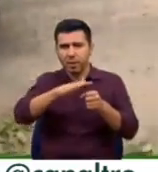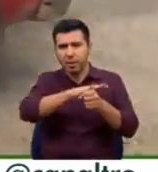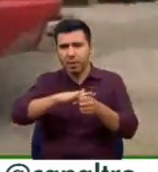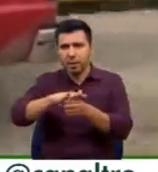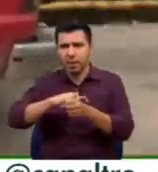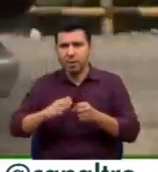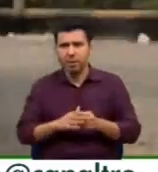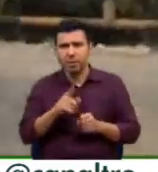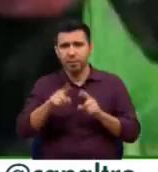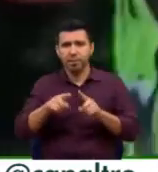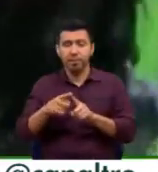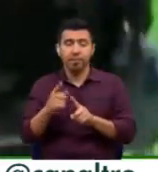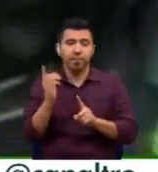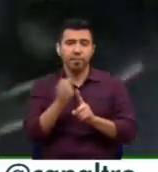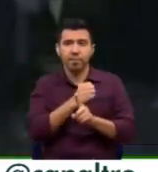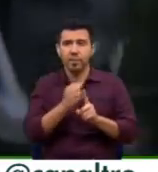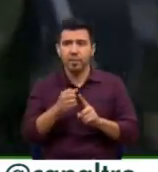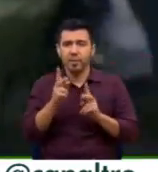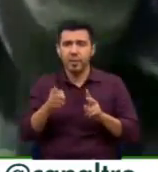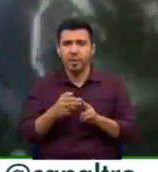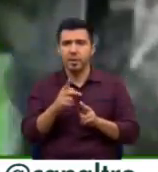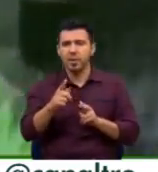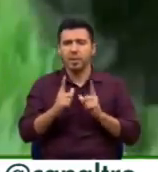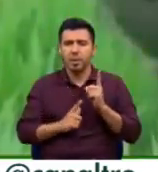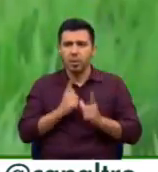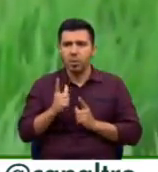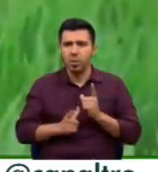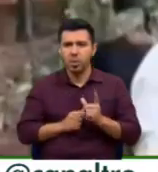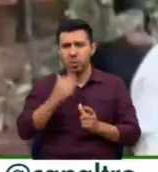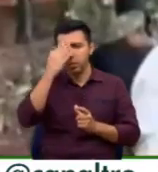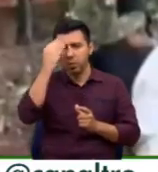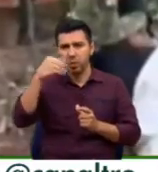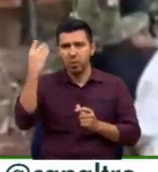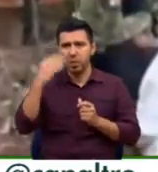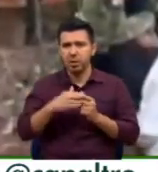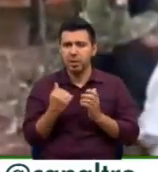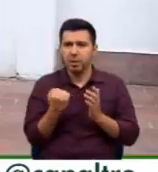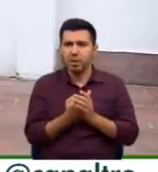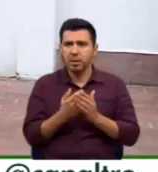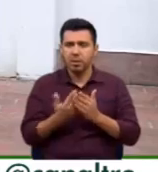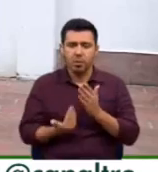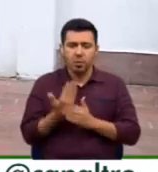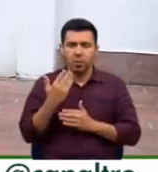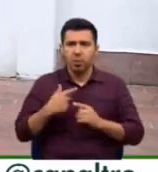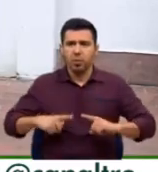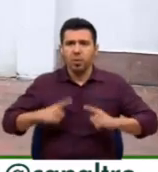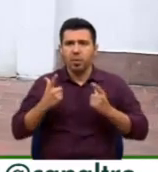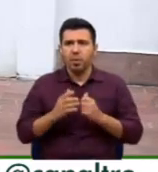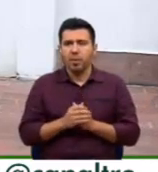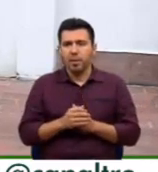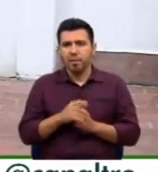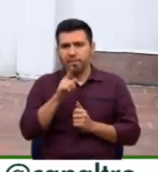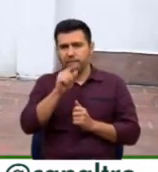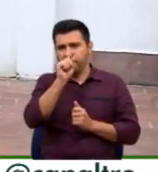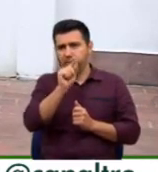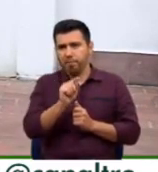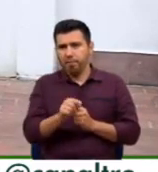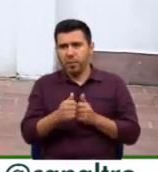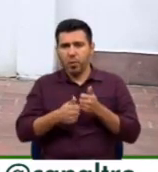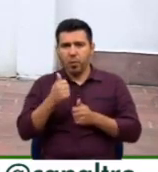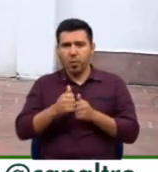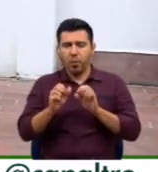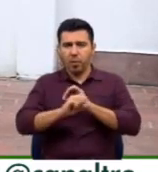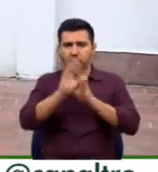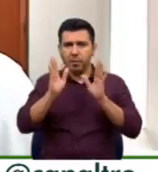esas víctimas que hoy por hoy luchan por dejar atrás esa marca de la violencia e iniciar una nueva vida. Conozcamos los puntos de vista frente al tema en